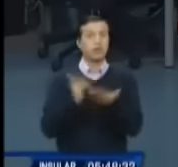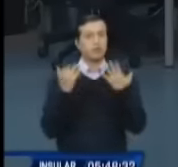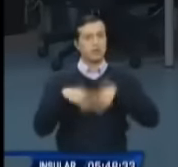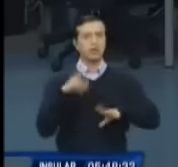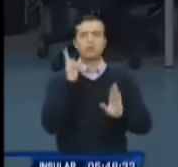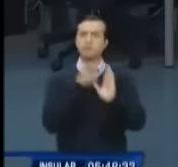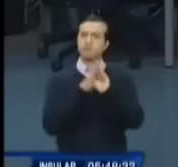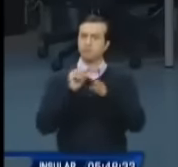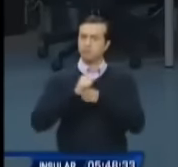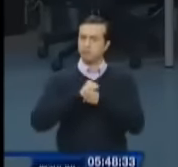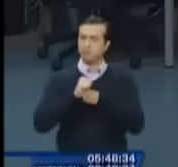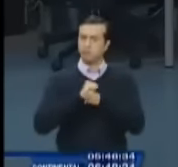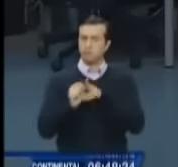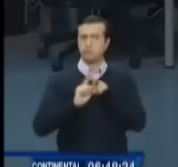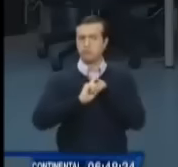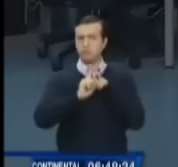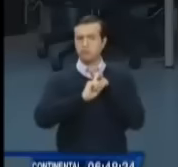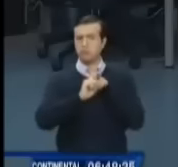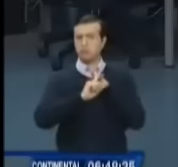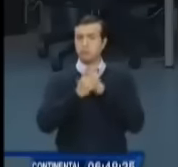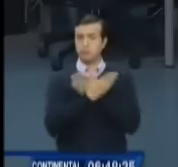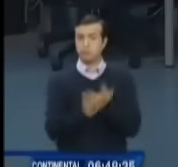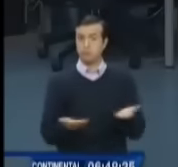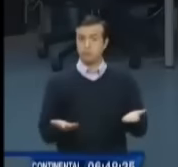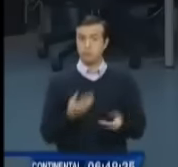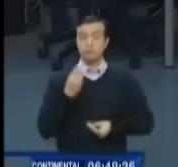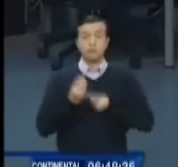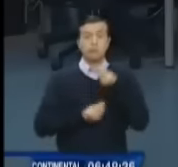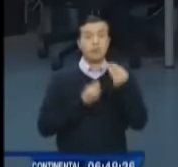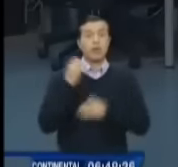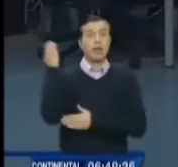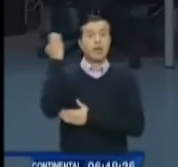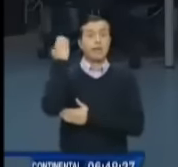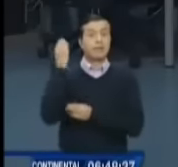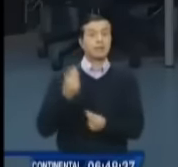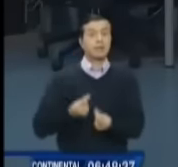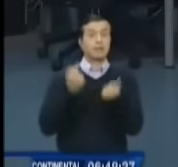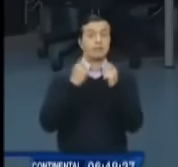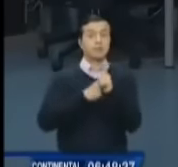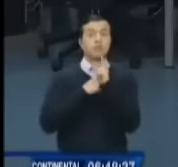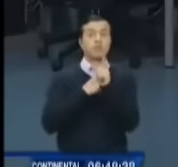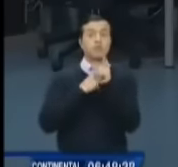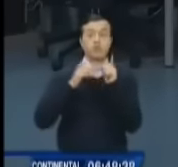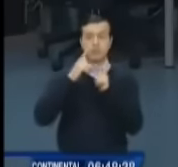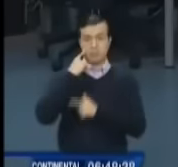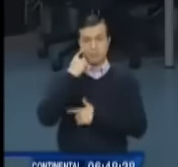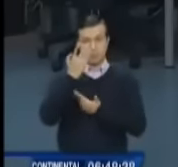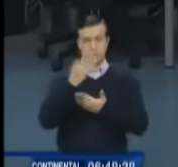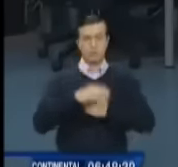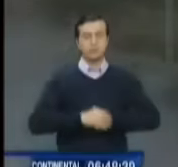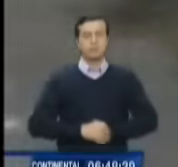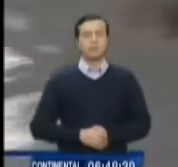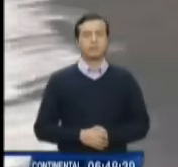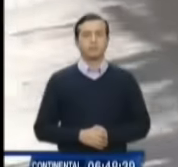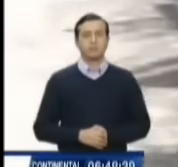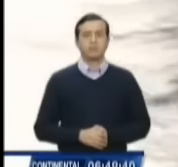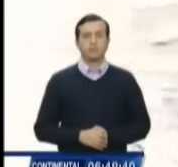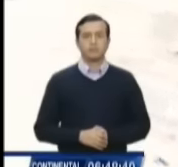los simulacros de evacuación. En esta jornada se puso a prueba el sistema de alerta temprana instalada en la zona. Veamos detalles.